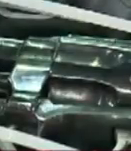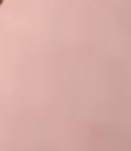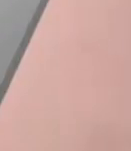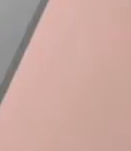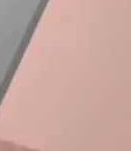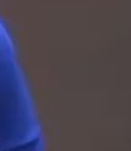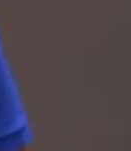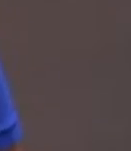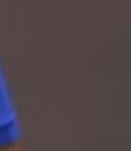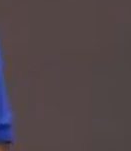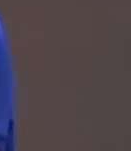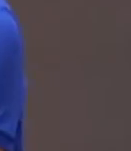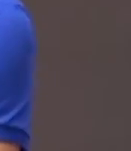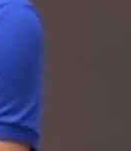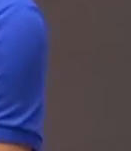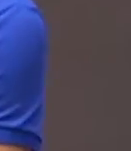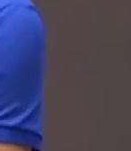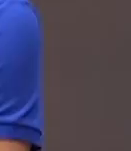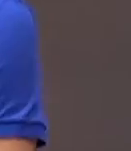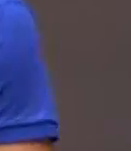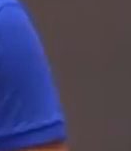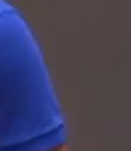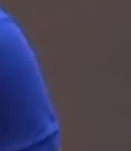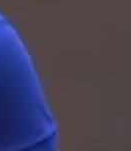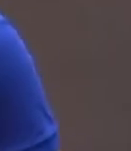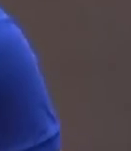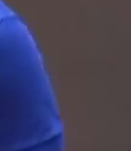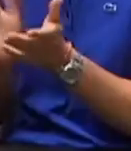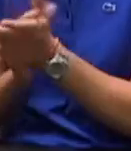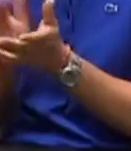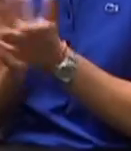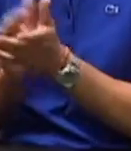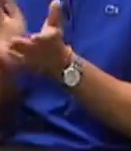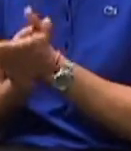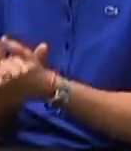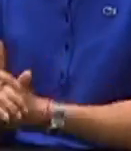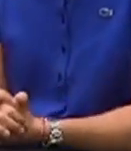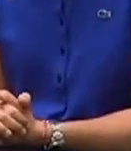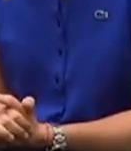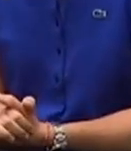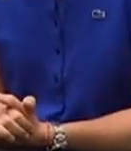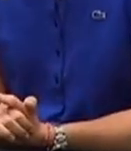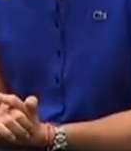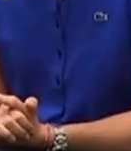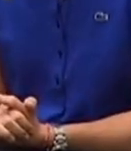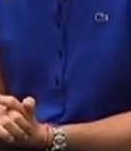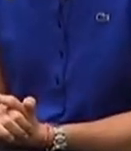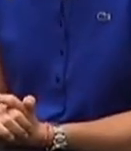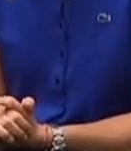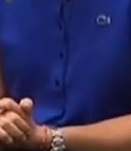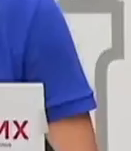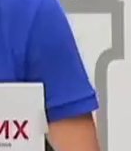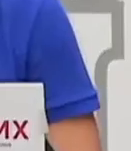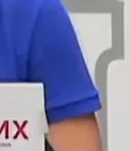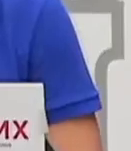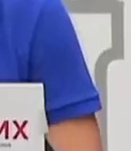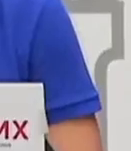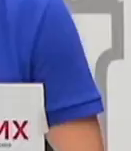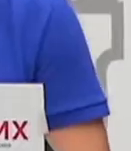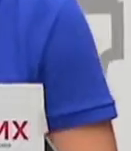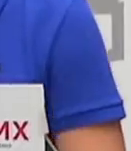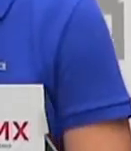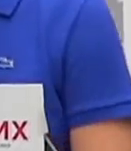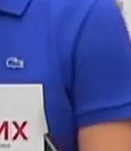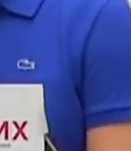Unidos. Y en los deportes, Lorena Ochoa fue seleccionada para ser parte del Salón de la Fama del Golf Mundial en el